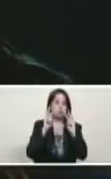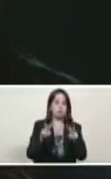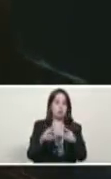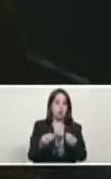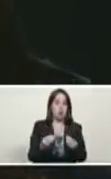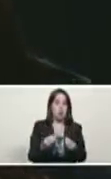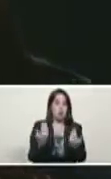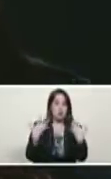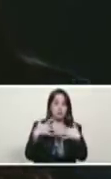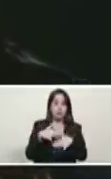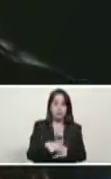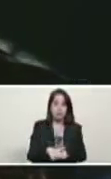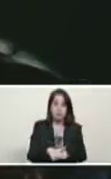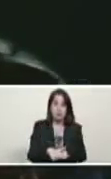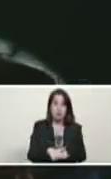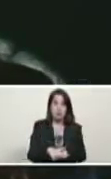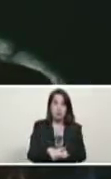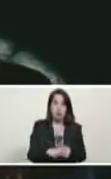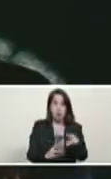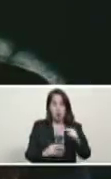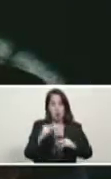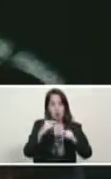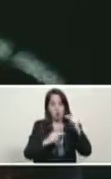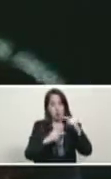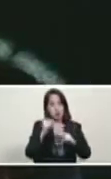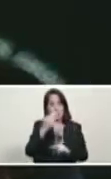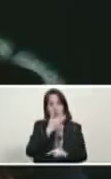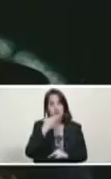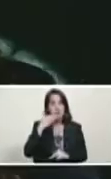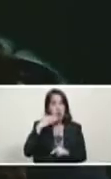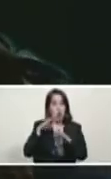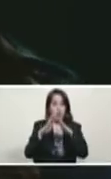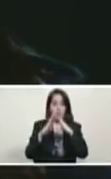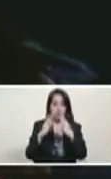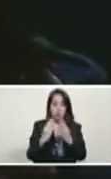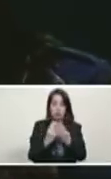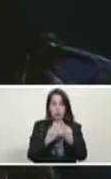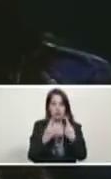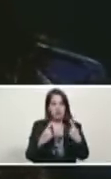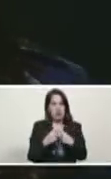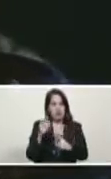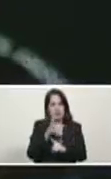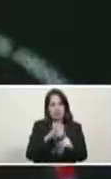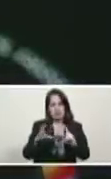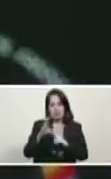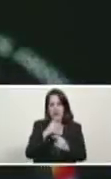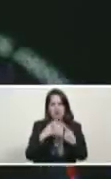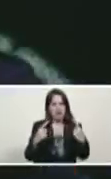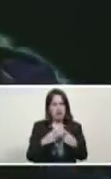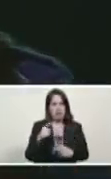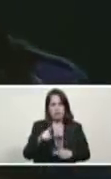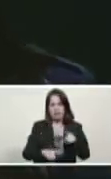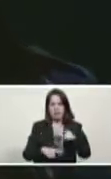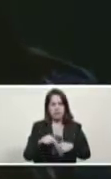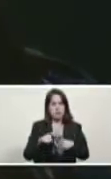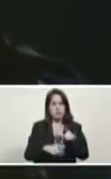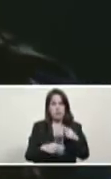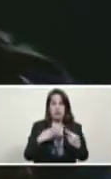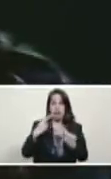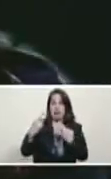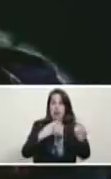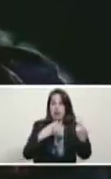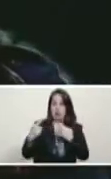incluso la construcción de un mundo multiplicó y pluripolar con cambios sustantivos en las relaciones